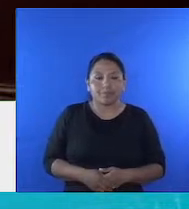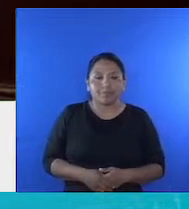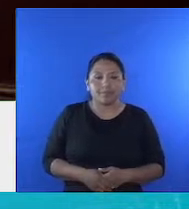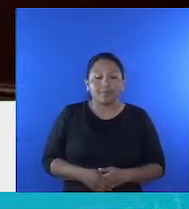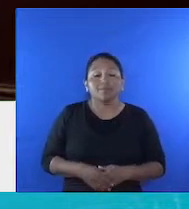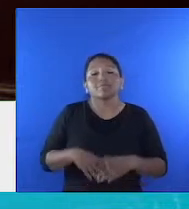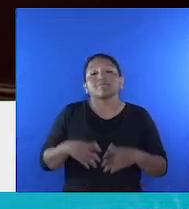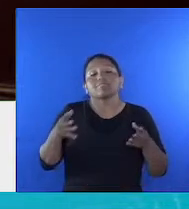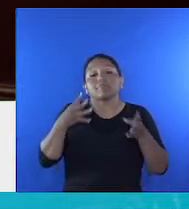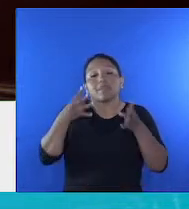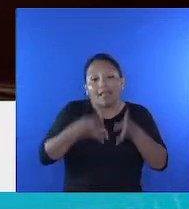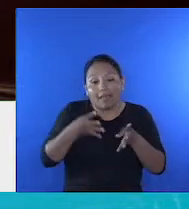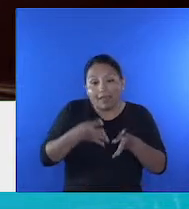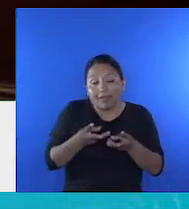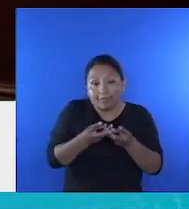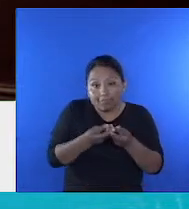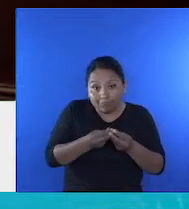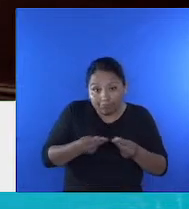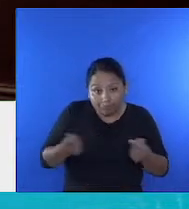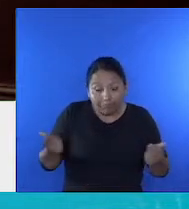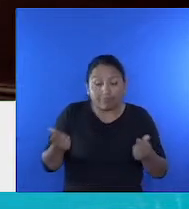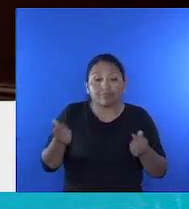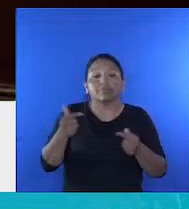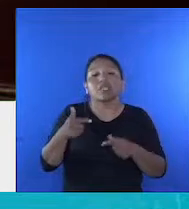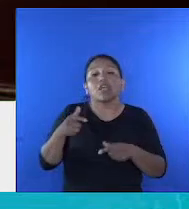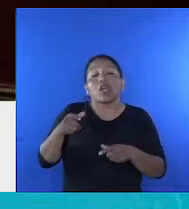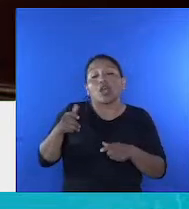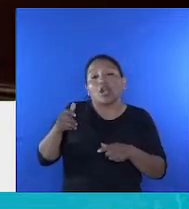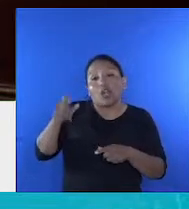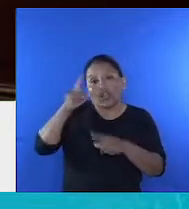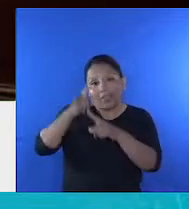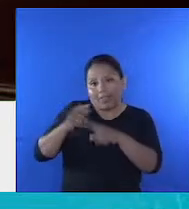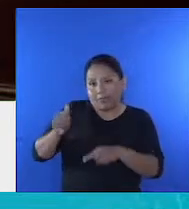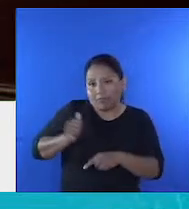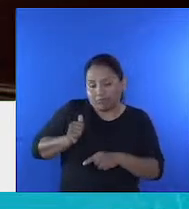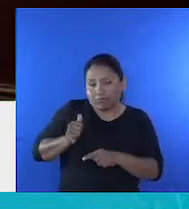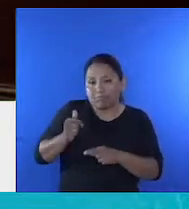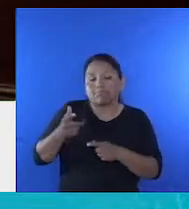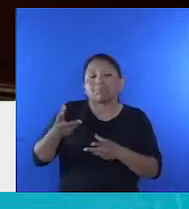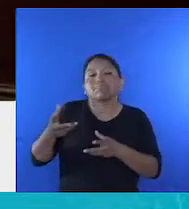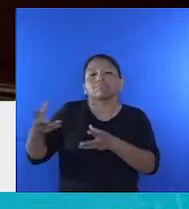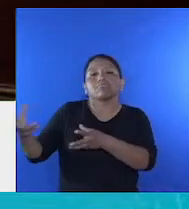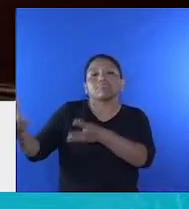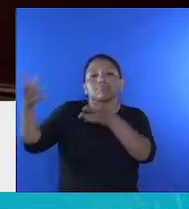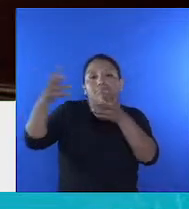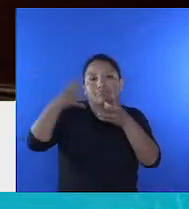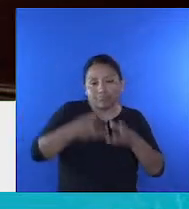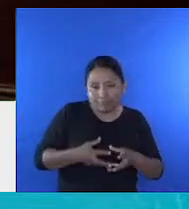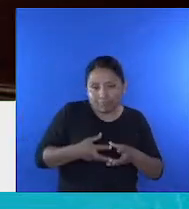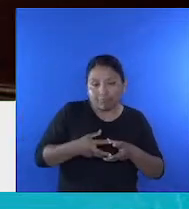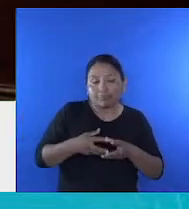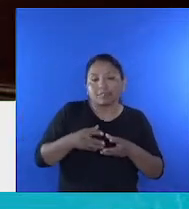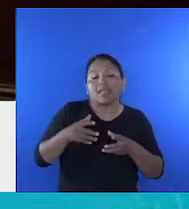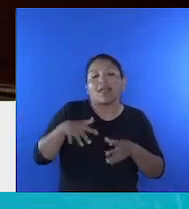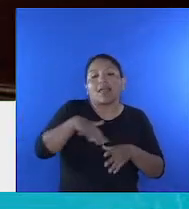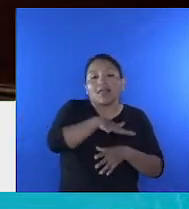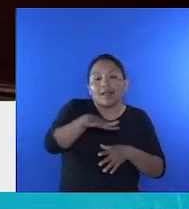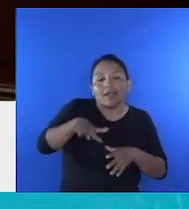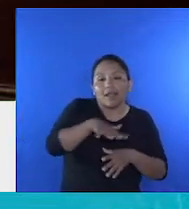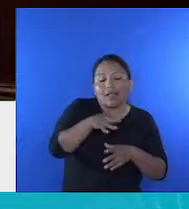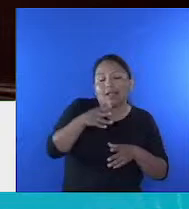Cuando terminó la guerra, al finalizar la guerra, los soldados conscriptos fueron traídos a Continente y trasladados a Campo de